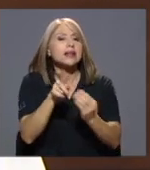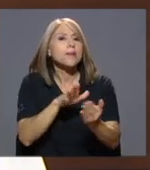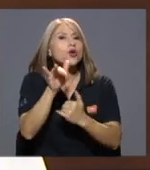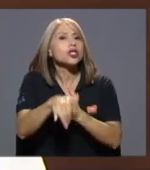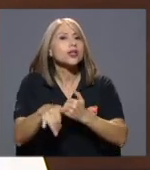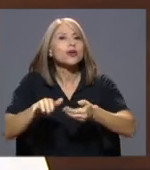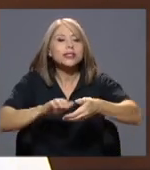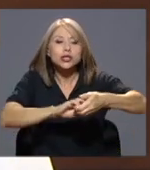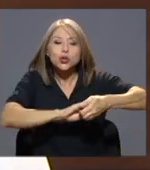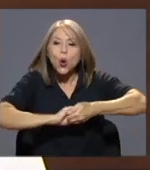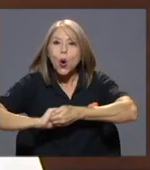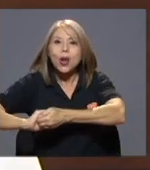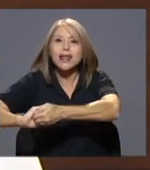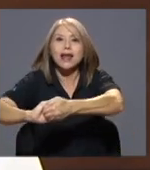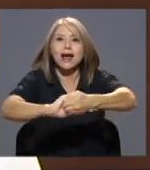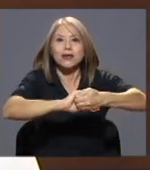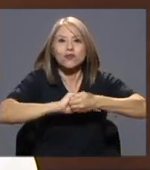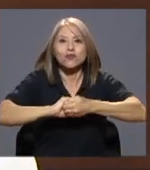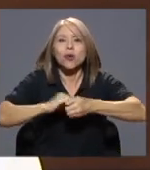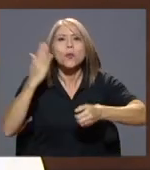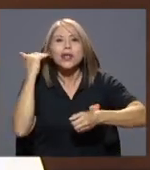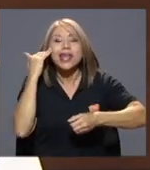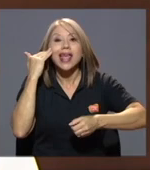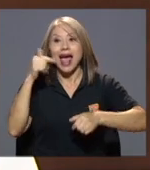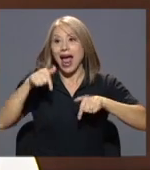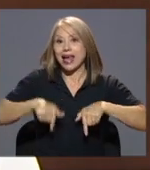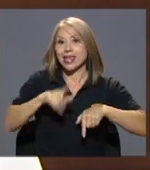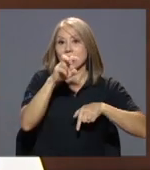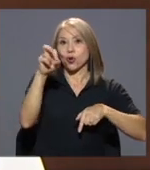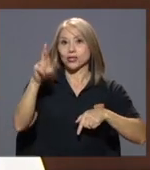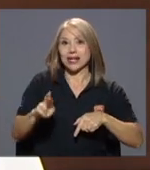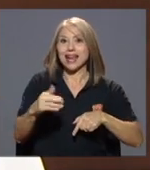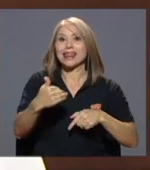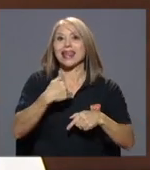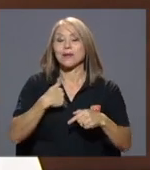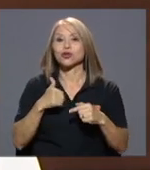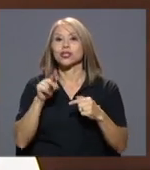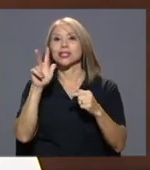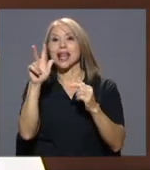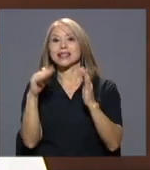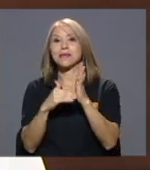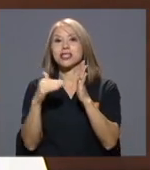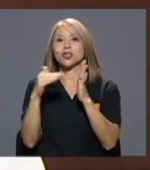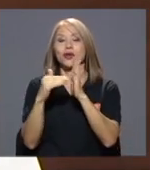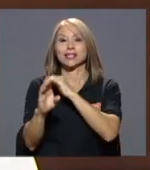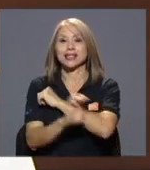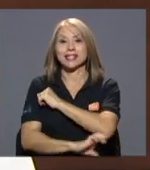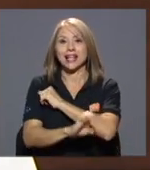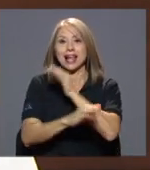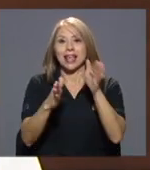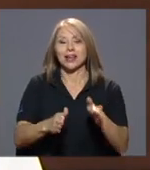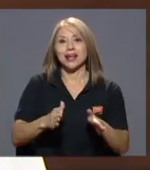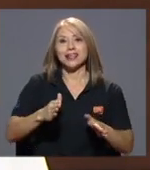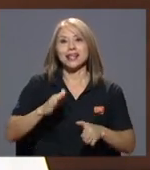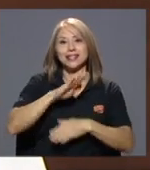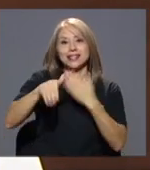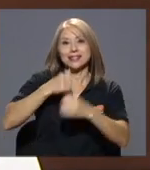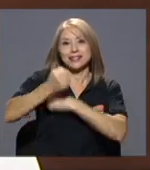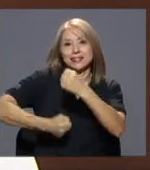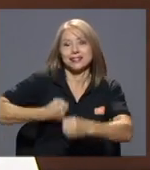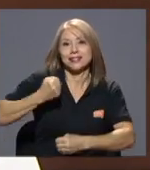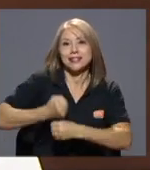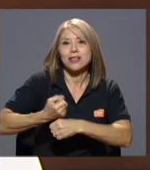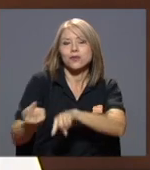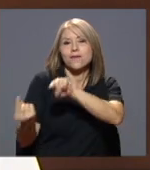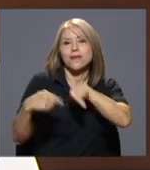proyecto. Y es que en Costa Rica tenemos 3 millones de extranjeros que vienen, ¿verdad?, todos los años a visitar el país y que pagan con sus tarjetas